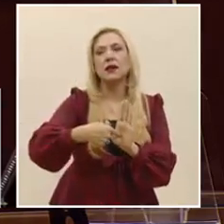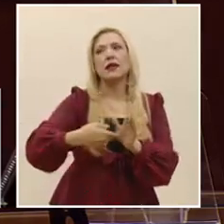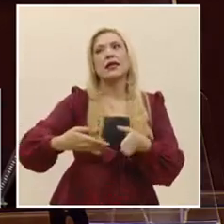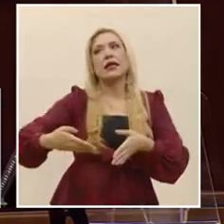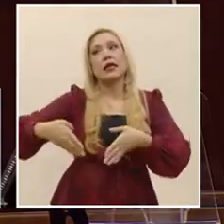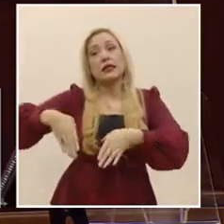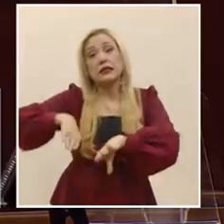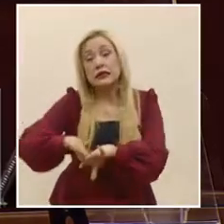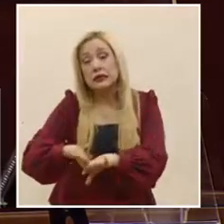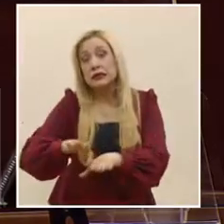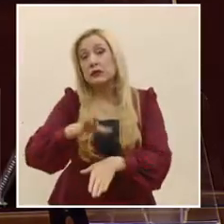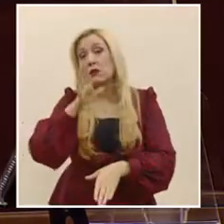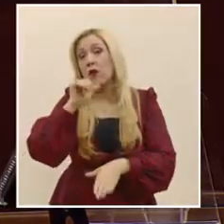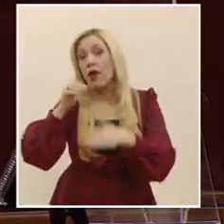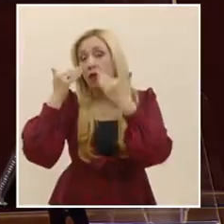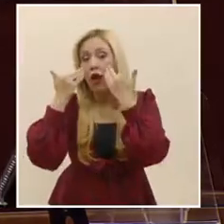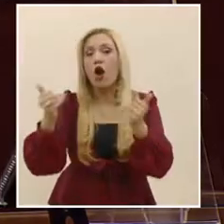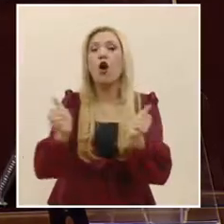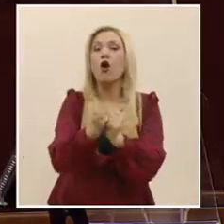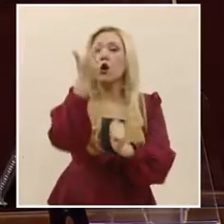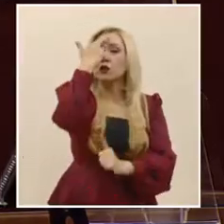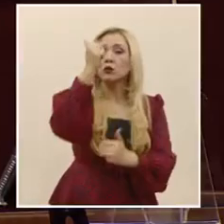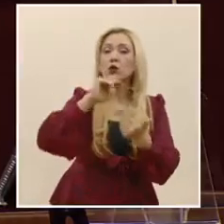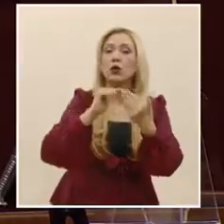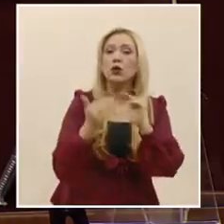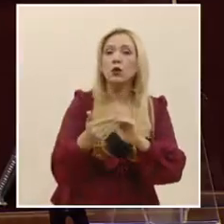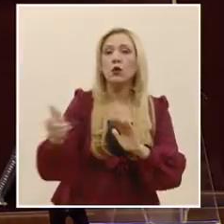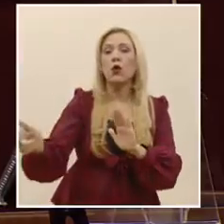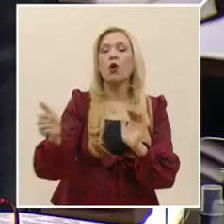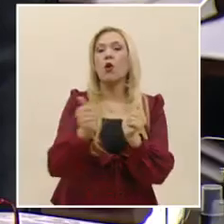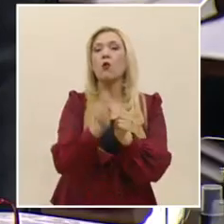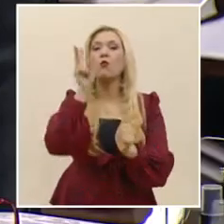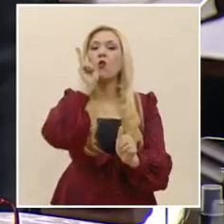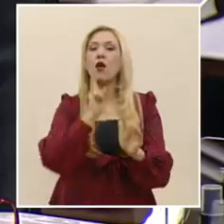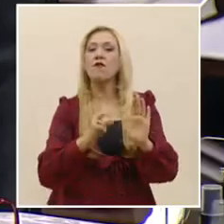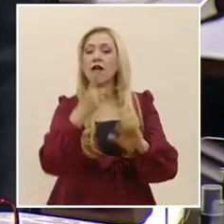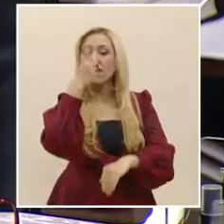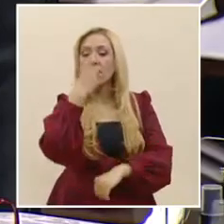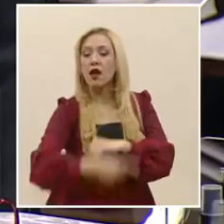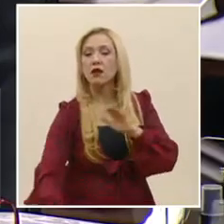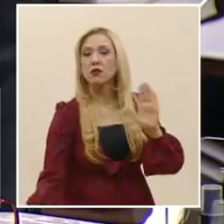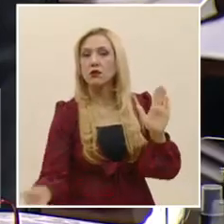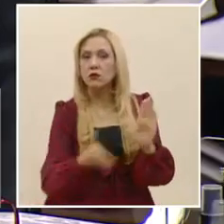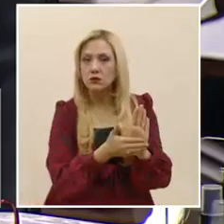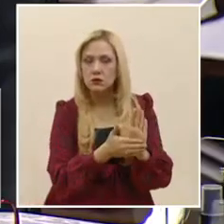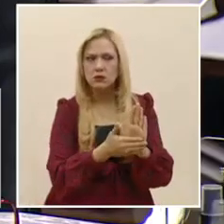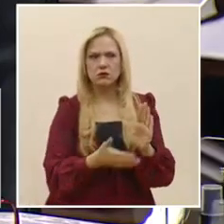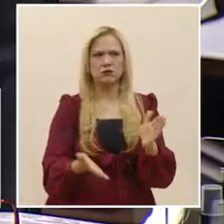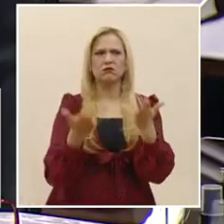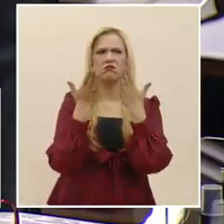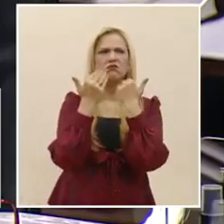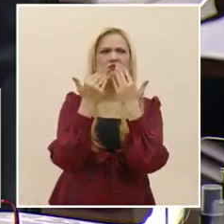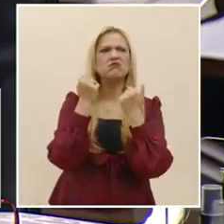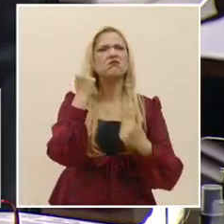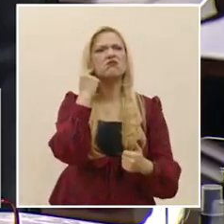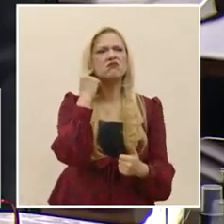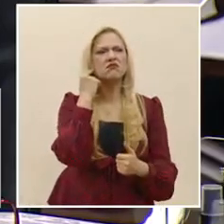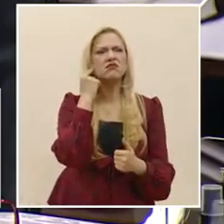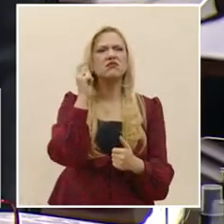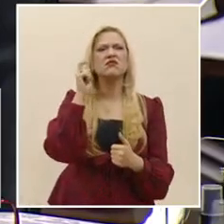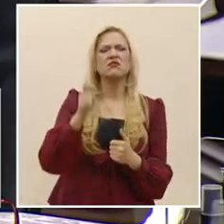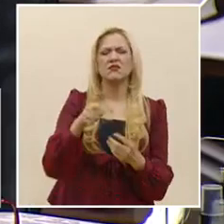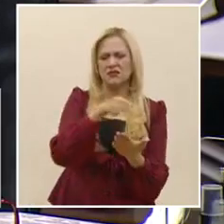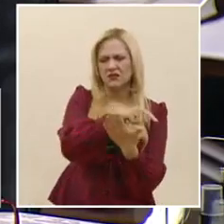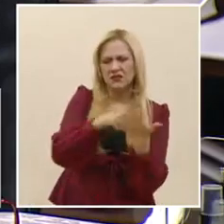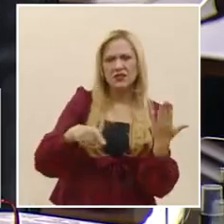deberá justificarse mediante la aplicación de una prueba de daño. El acuerdo no regula cuestiones relacionadas con la